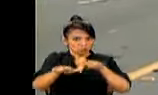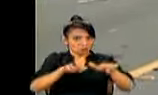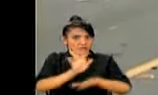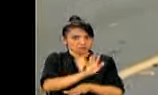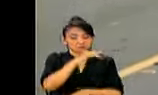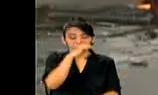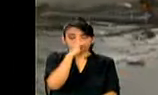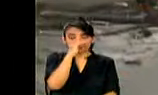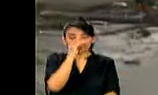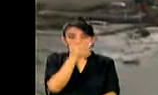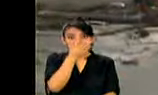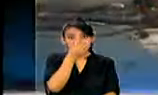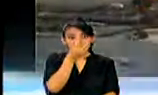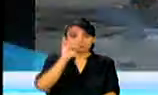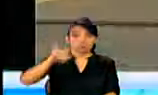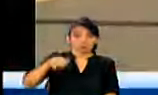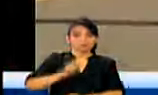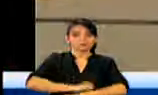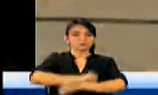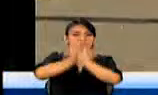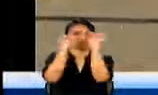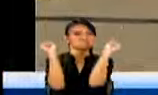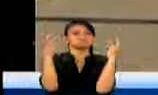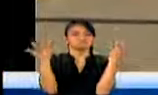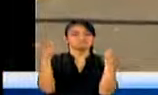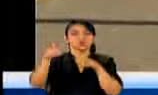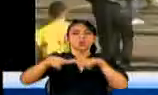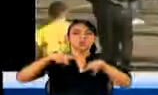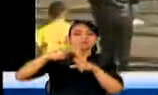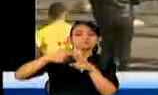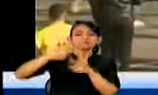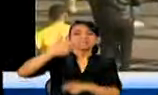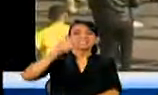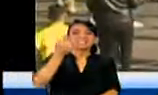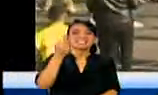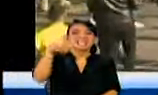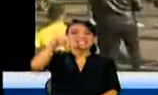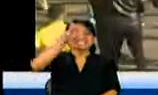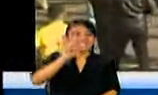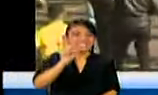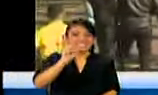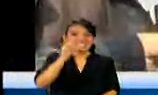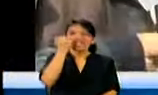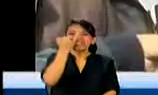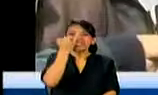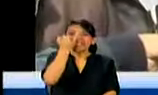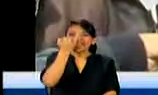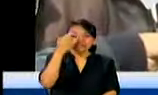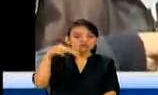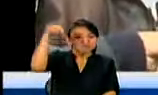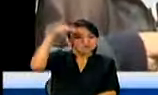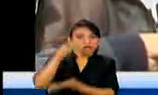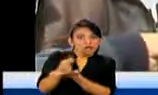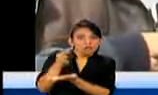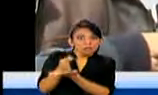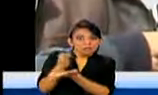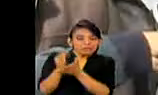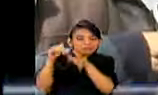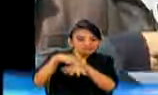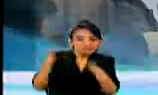Desde la madrugada de este jueves, el sector del Chasqui fue bloqueado por indígenas de la parte norte de Cotopaxi. Está paralizado la